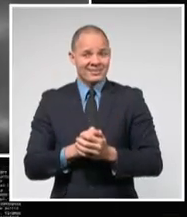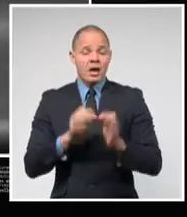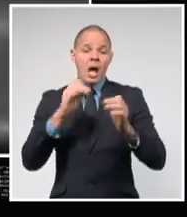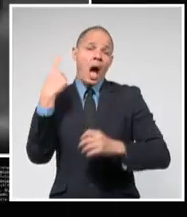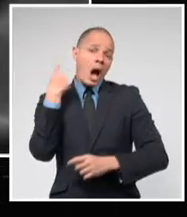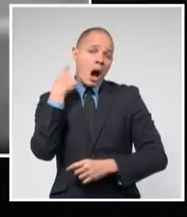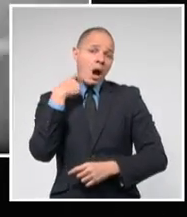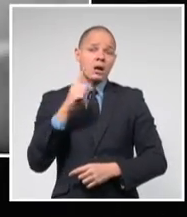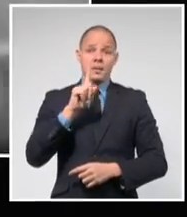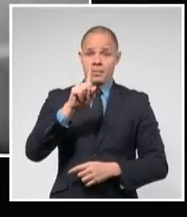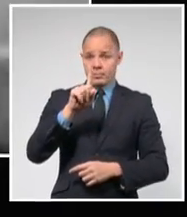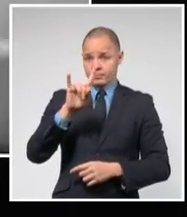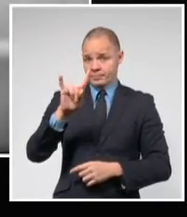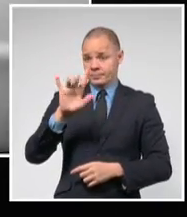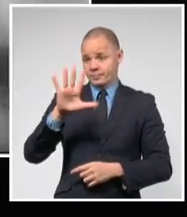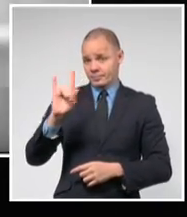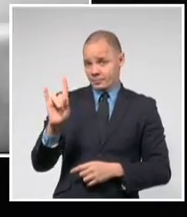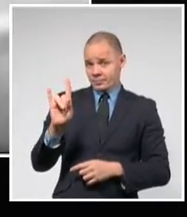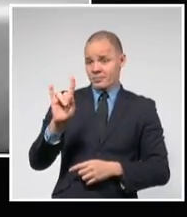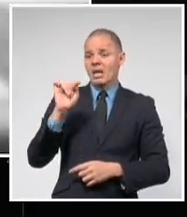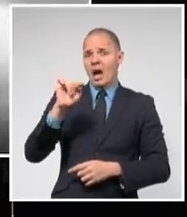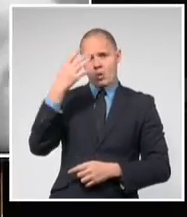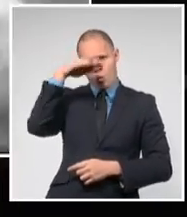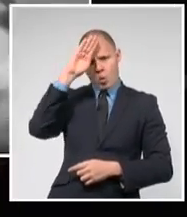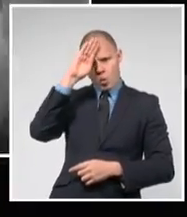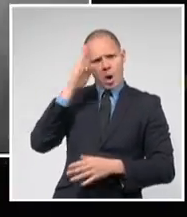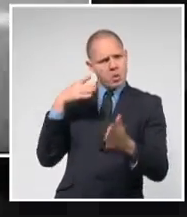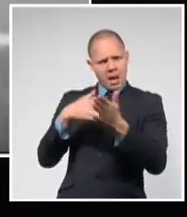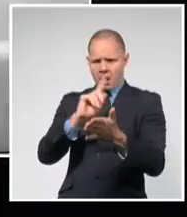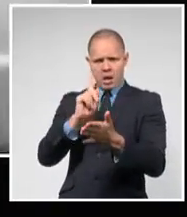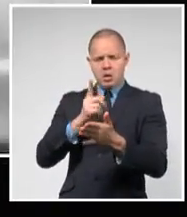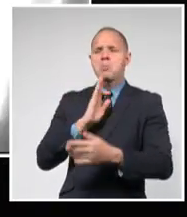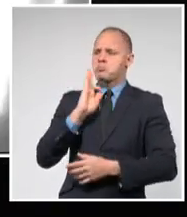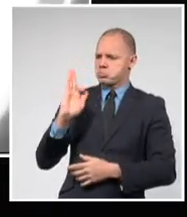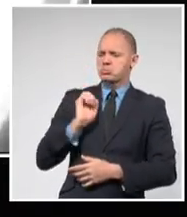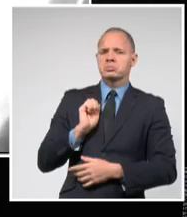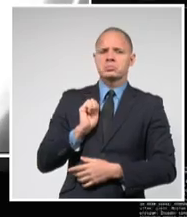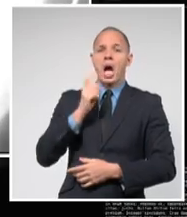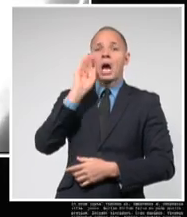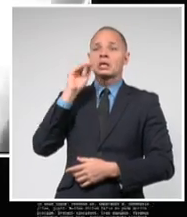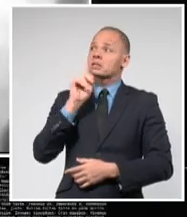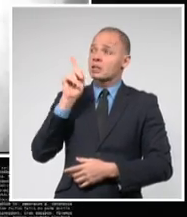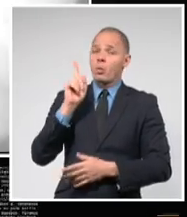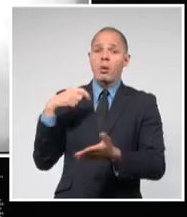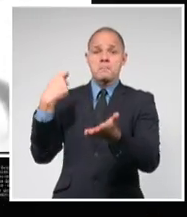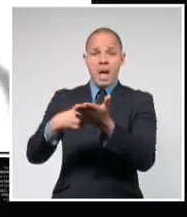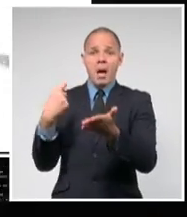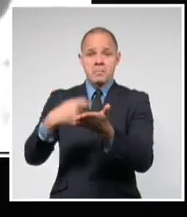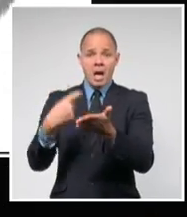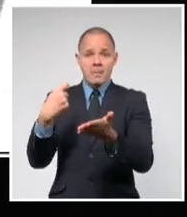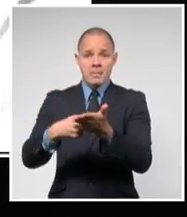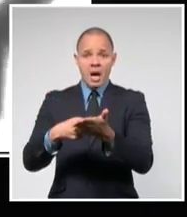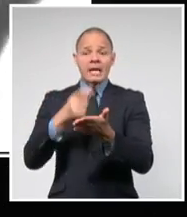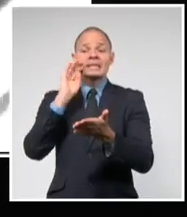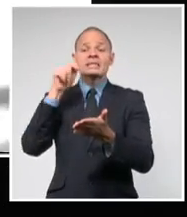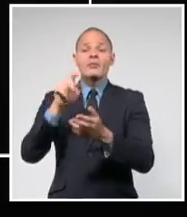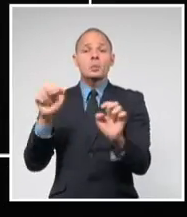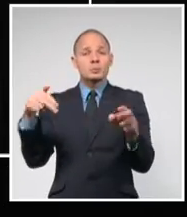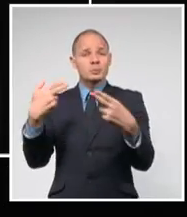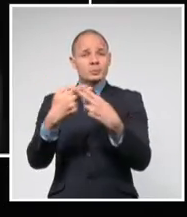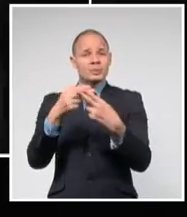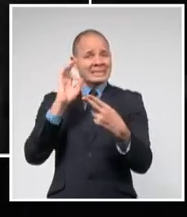1959 respetó la franquicia cubana de los Cuban Sugar Kings que jugaban en el campeonato de AAA de